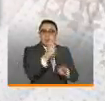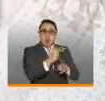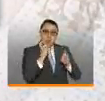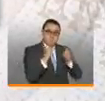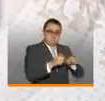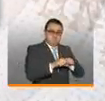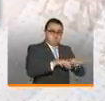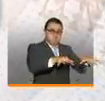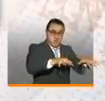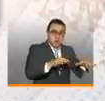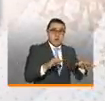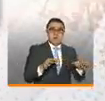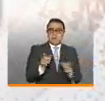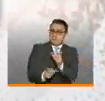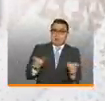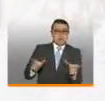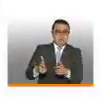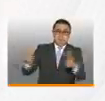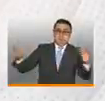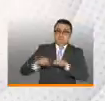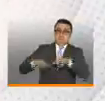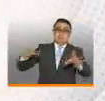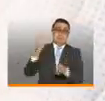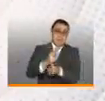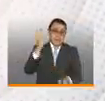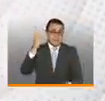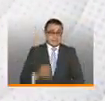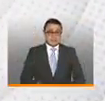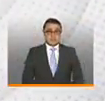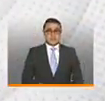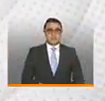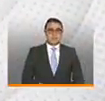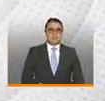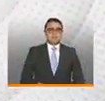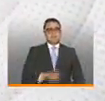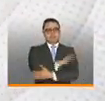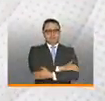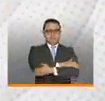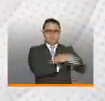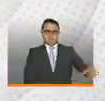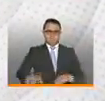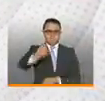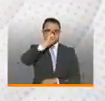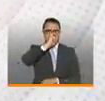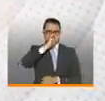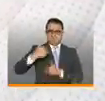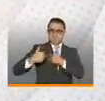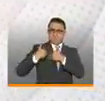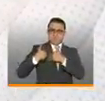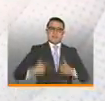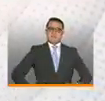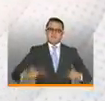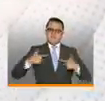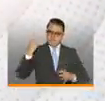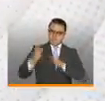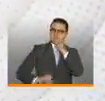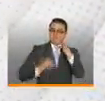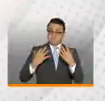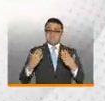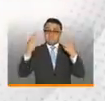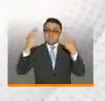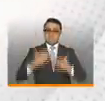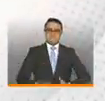a muchísimas personas. Con disciplina y autocuidado, también somos